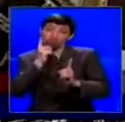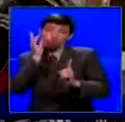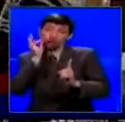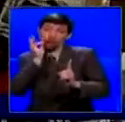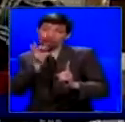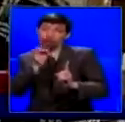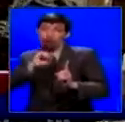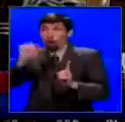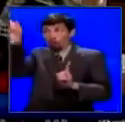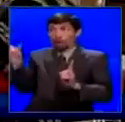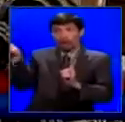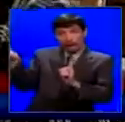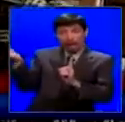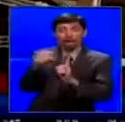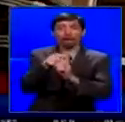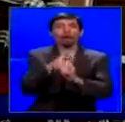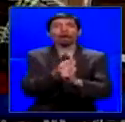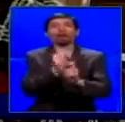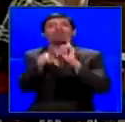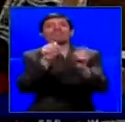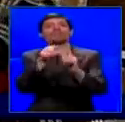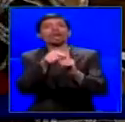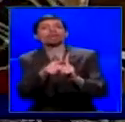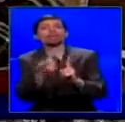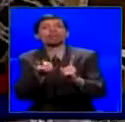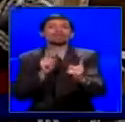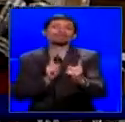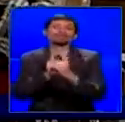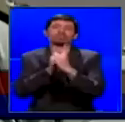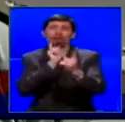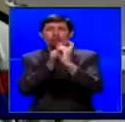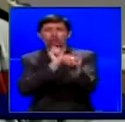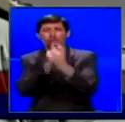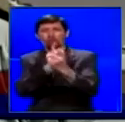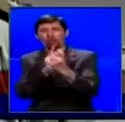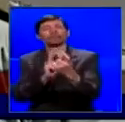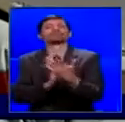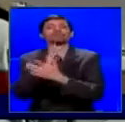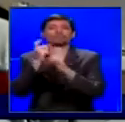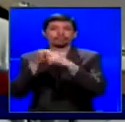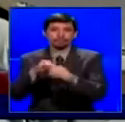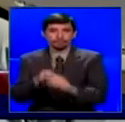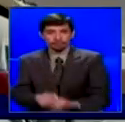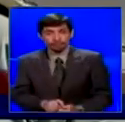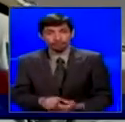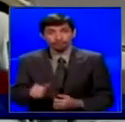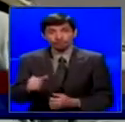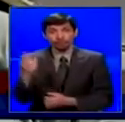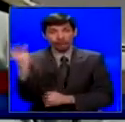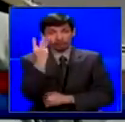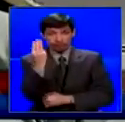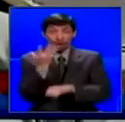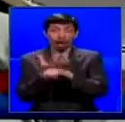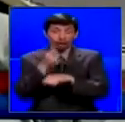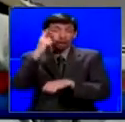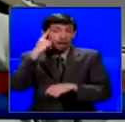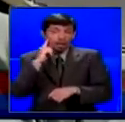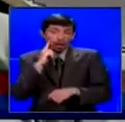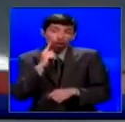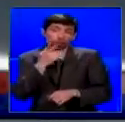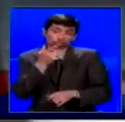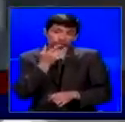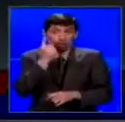no, tal por cual, que tú hablaste de mi marido, que estaba en la cárcel, bla, bla, bla, qué sé yo. Todas terminaron con lesiones de carácter leve, sin embargo, una de ellas,